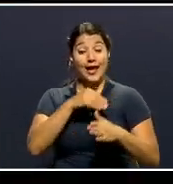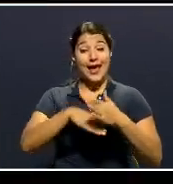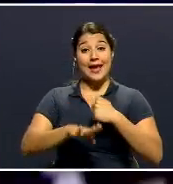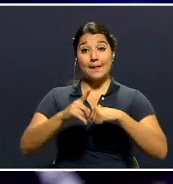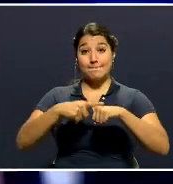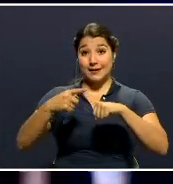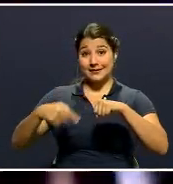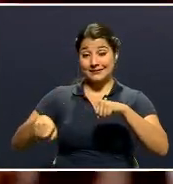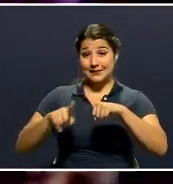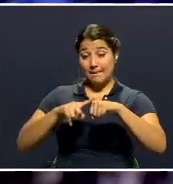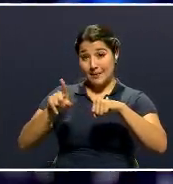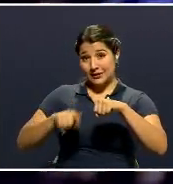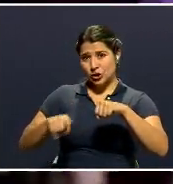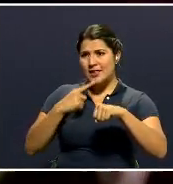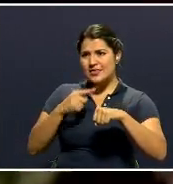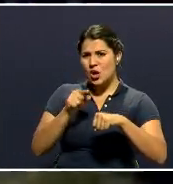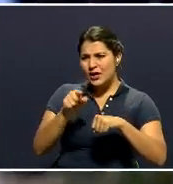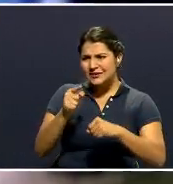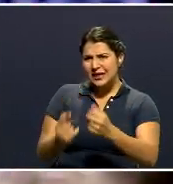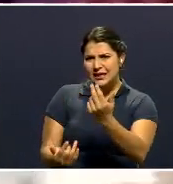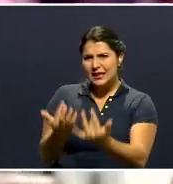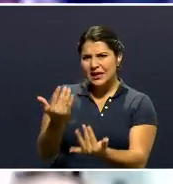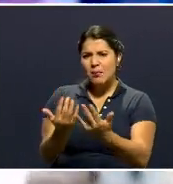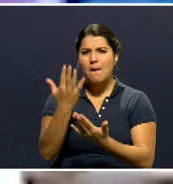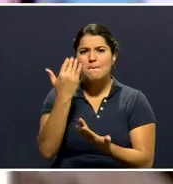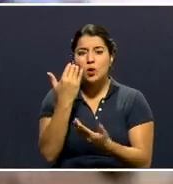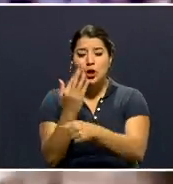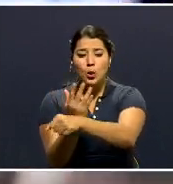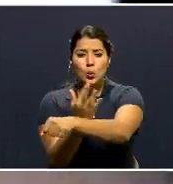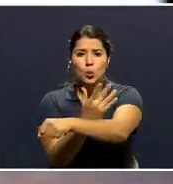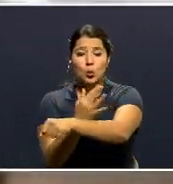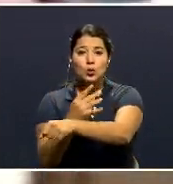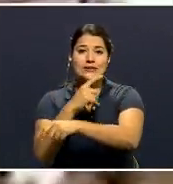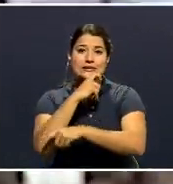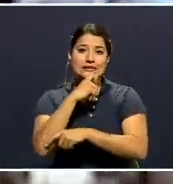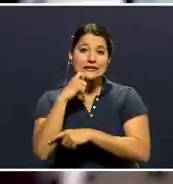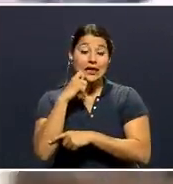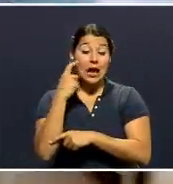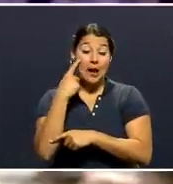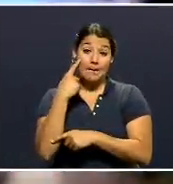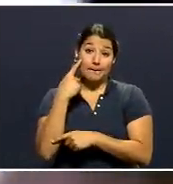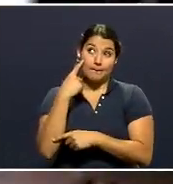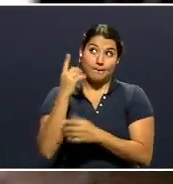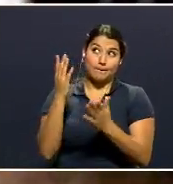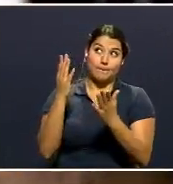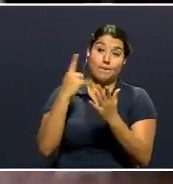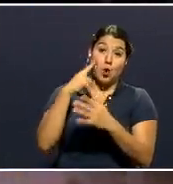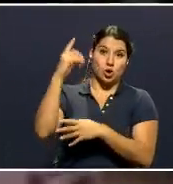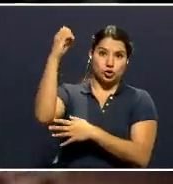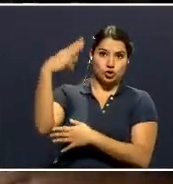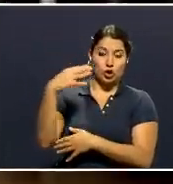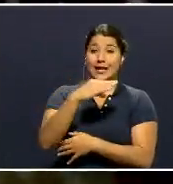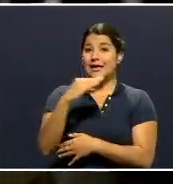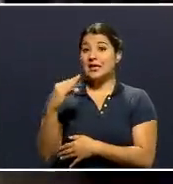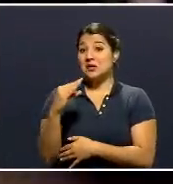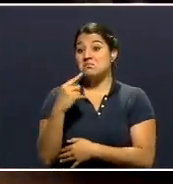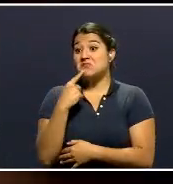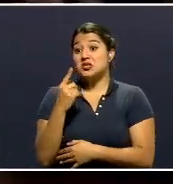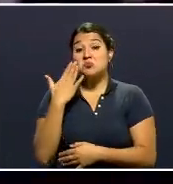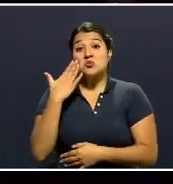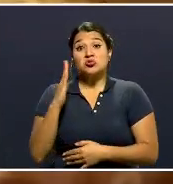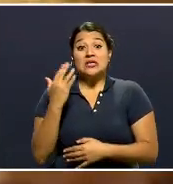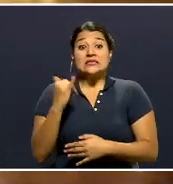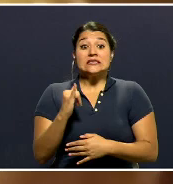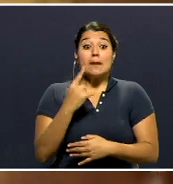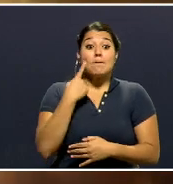aseguró que las quemas que se han dado es porque la vegetación está seca por los efectos del verano e indicó no tener conocimiento si fue